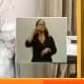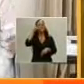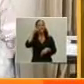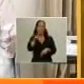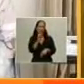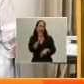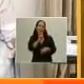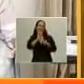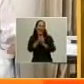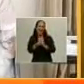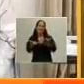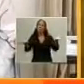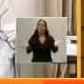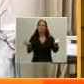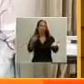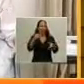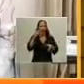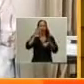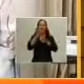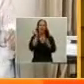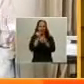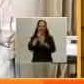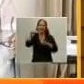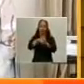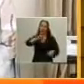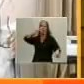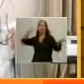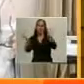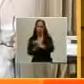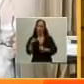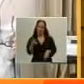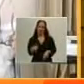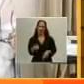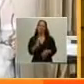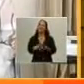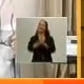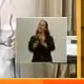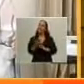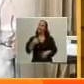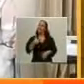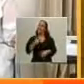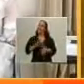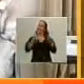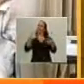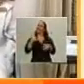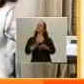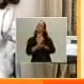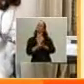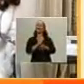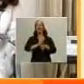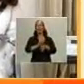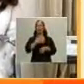está a tono con lo que ahora se está haciendo, pero la presidenta fue muy clara ayer cuando señaló cuál es el origen de la crisis. El origen de la